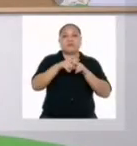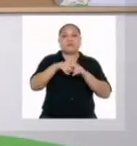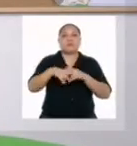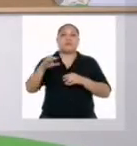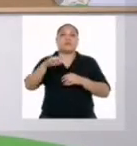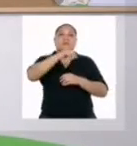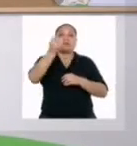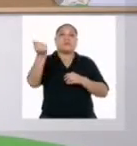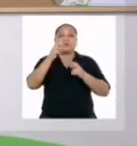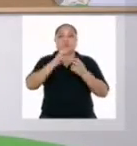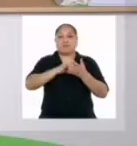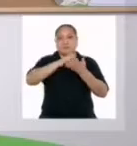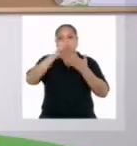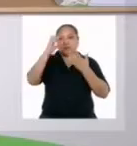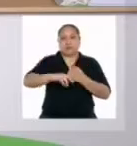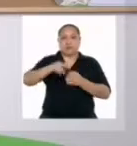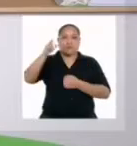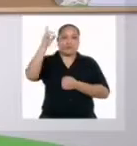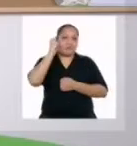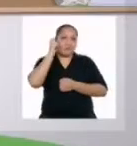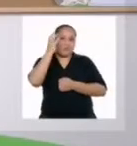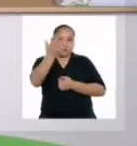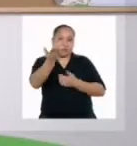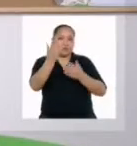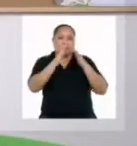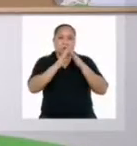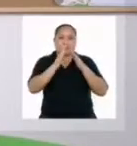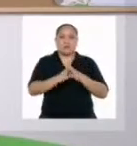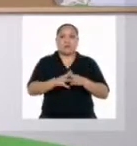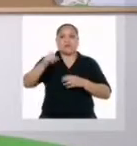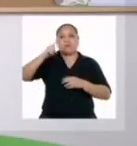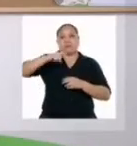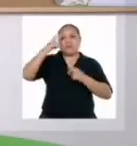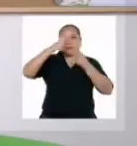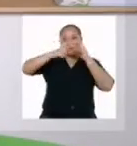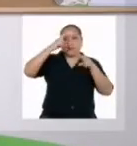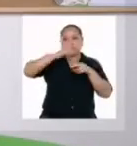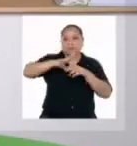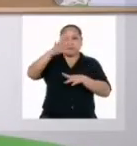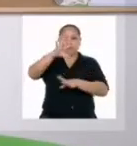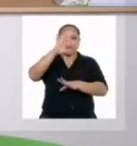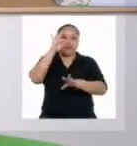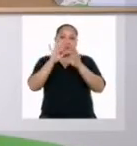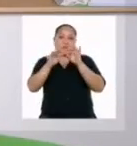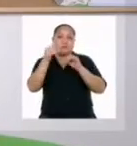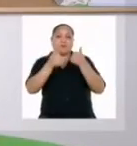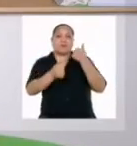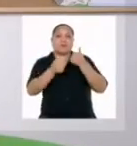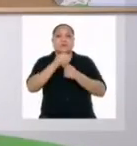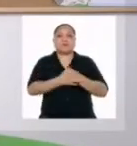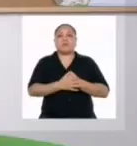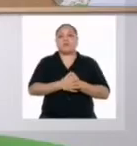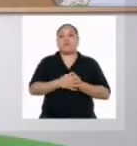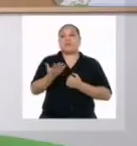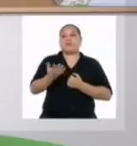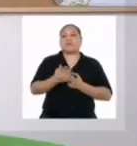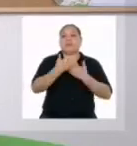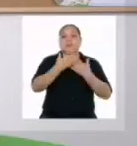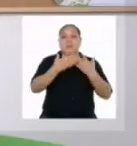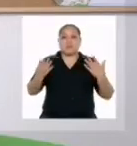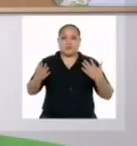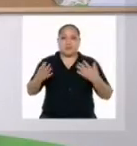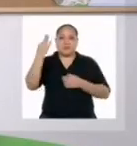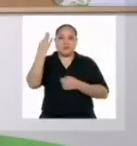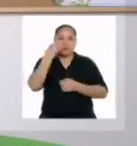siguientes programas. Escuchen en casa. Tienen que evaluar y seleccionar cuáles serán los sucesos